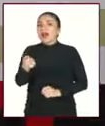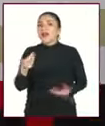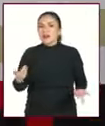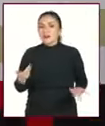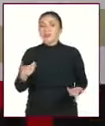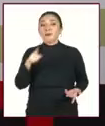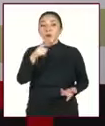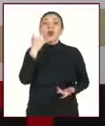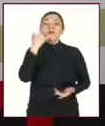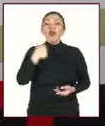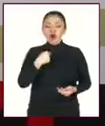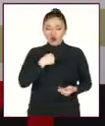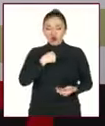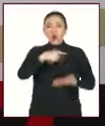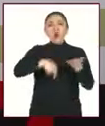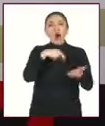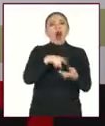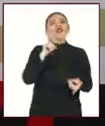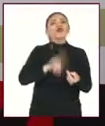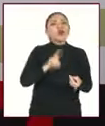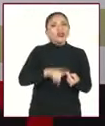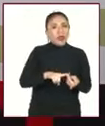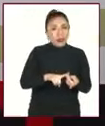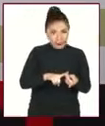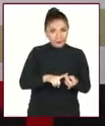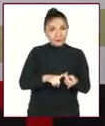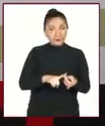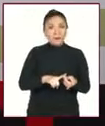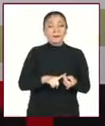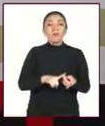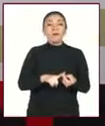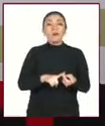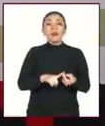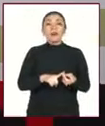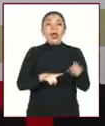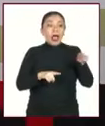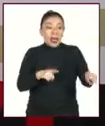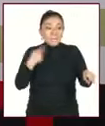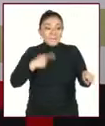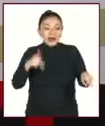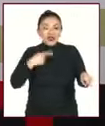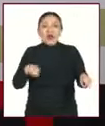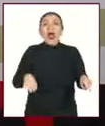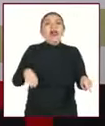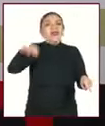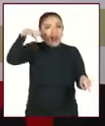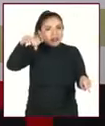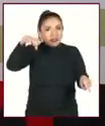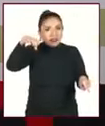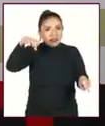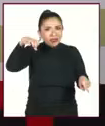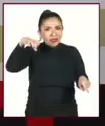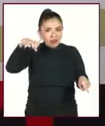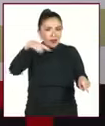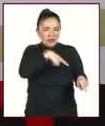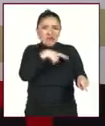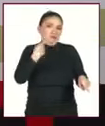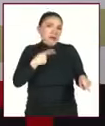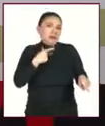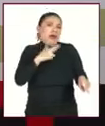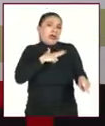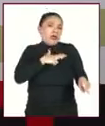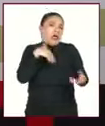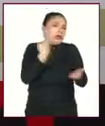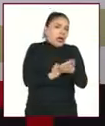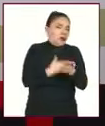dónde estamos hablando? La persona, edad de la persona que sufrió el incidente o